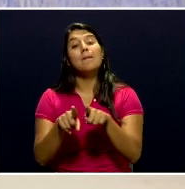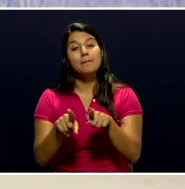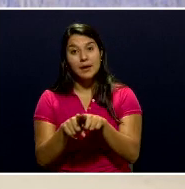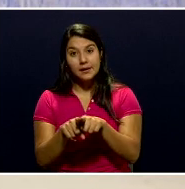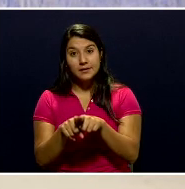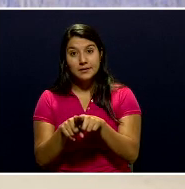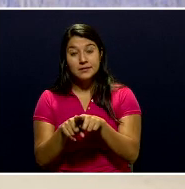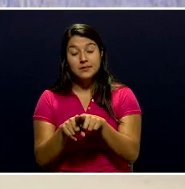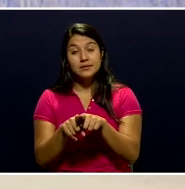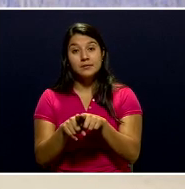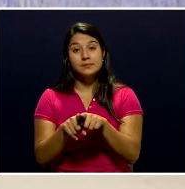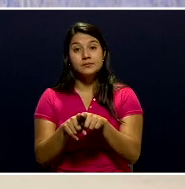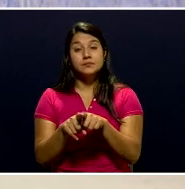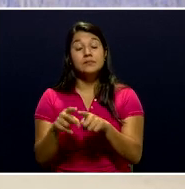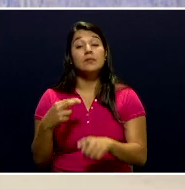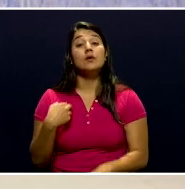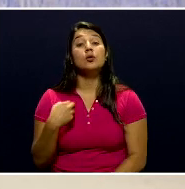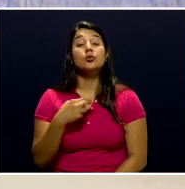también estamos